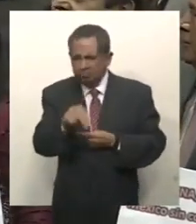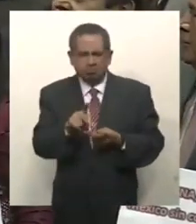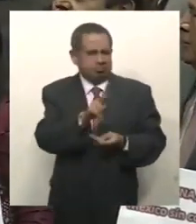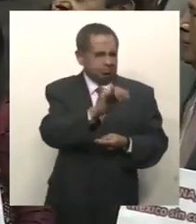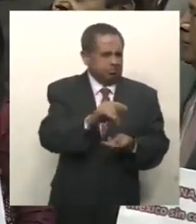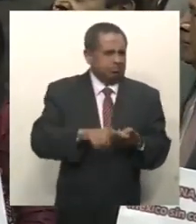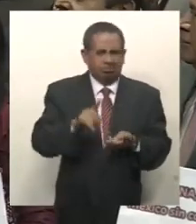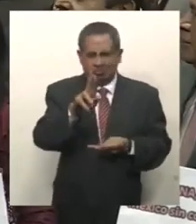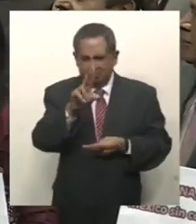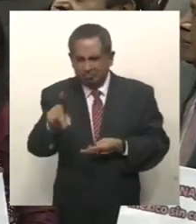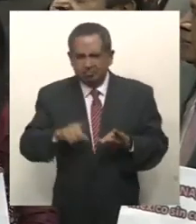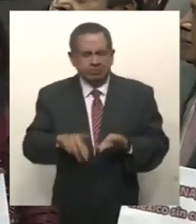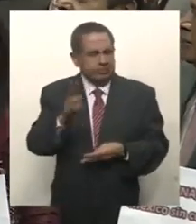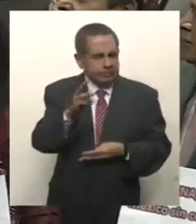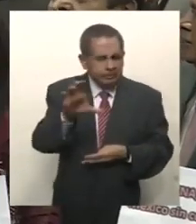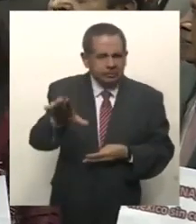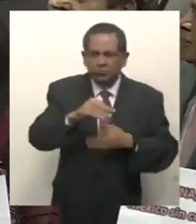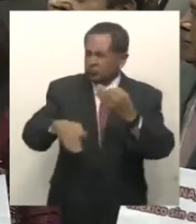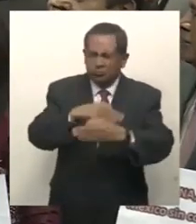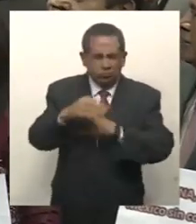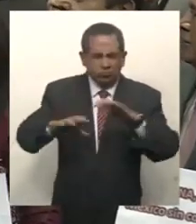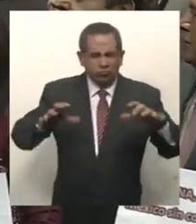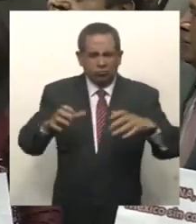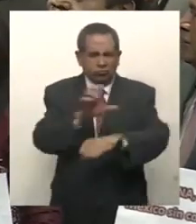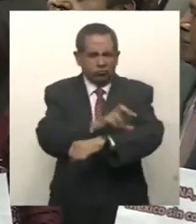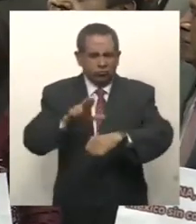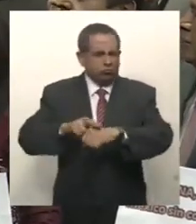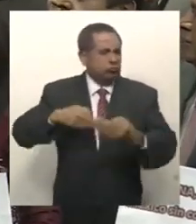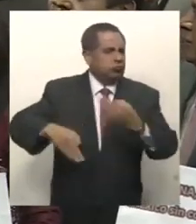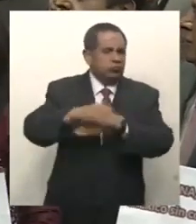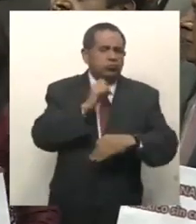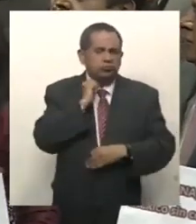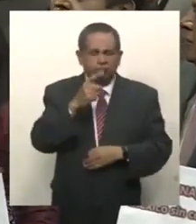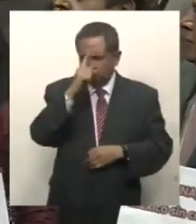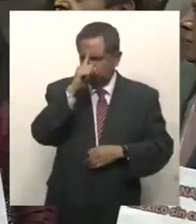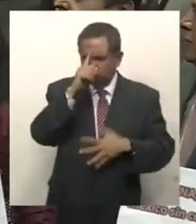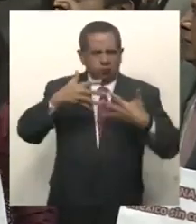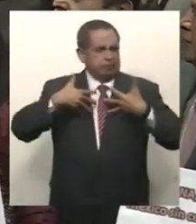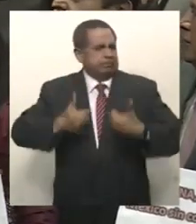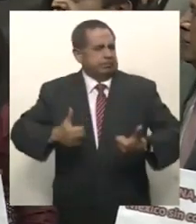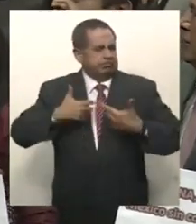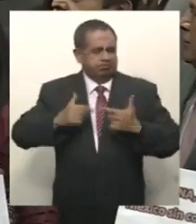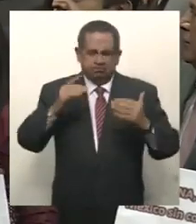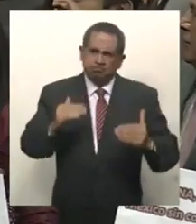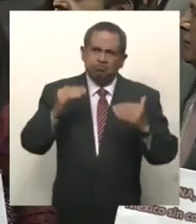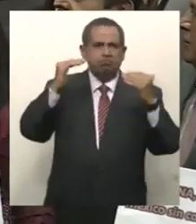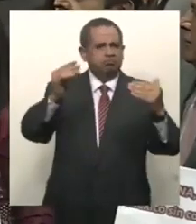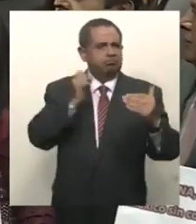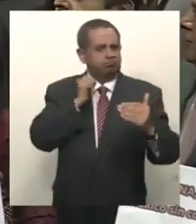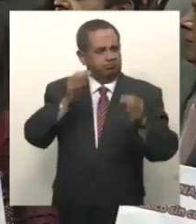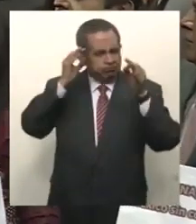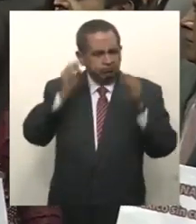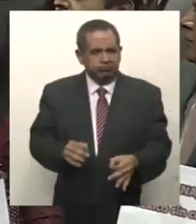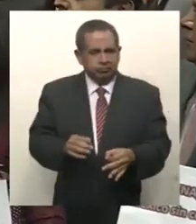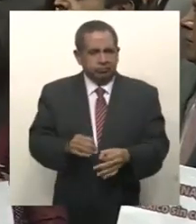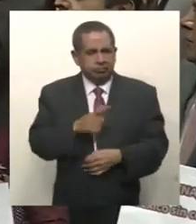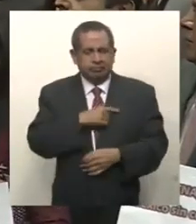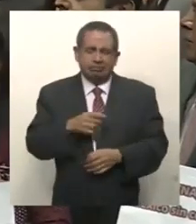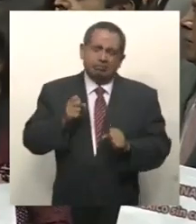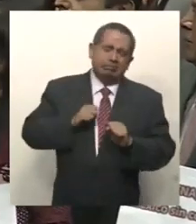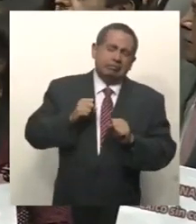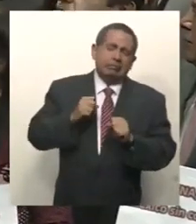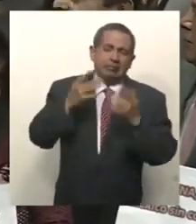PRI, el PRD, Movimiento Ciudadano, todos sus coordinadores y senadores han actuado a la altura de las circunstancias, sin renunciar a